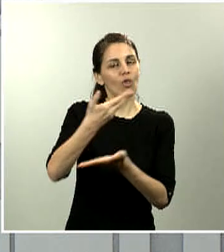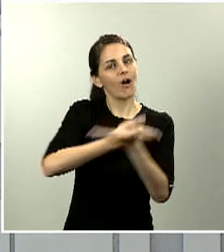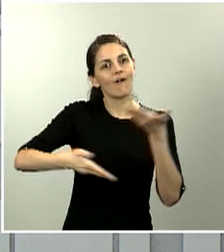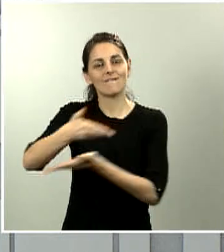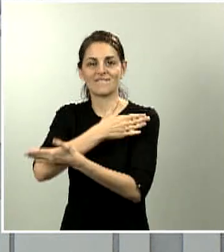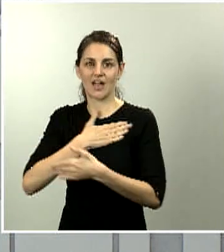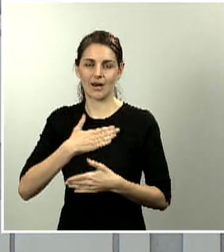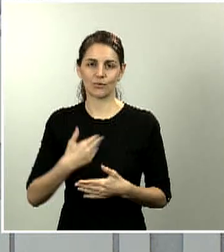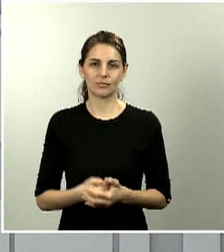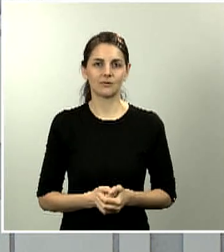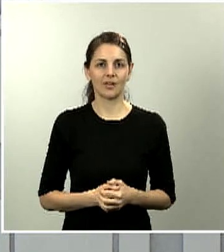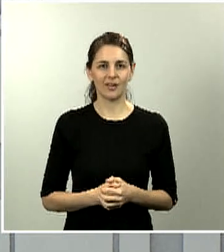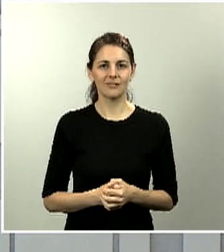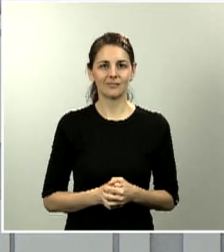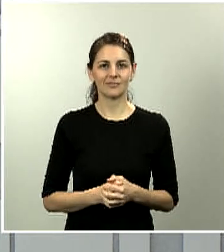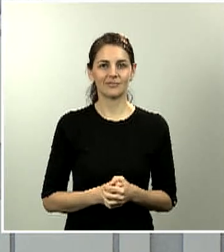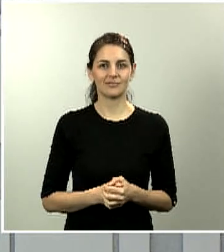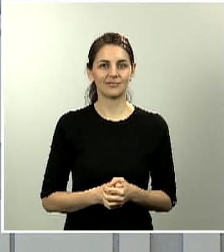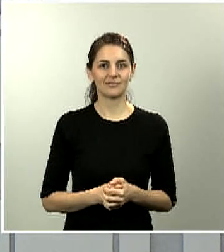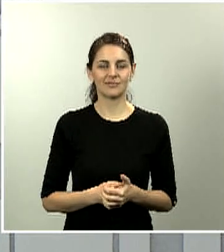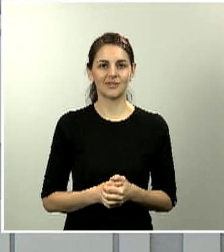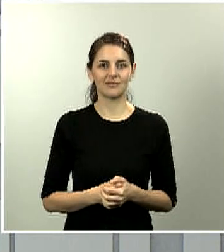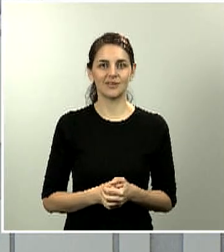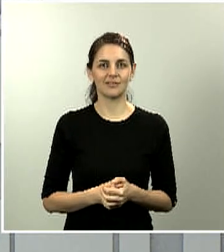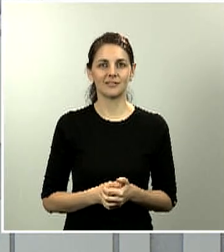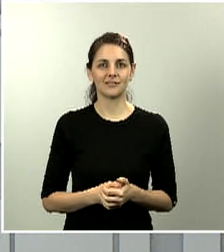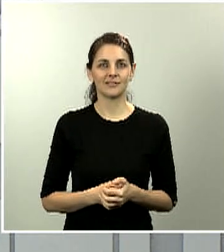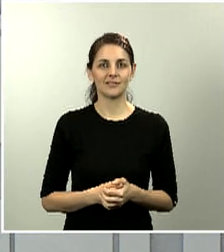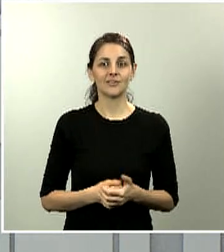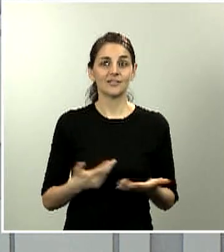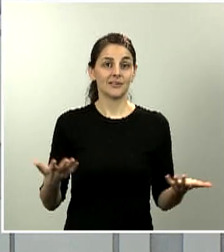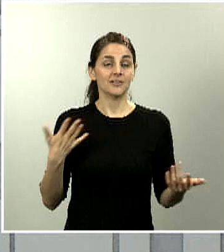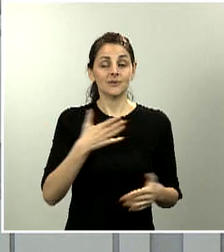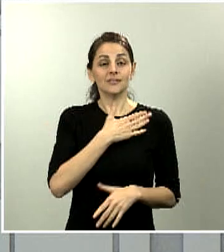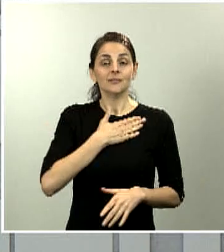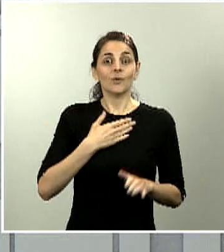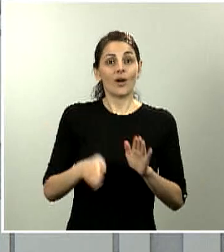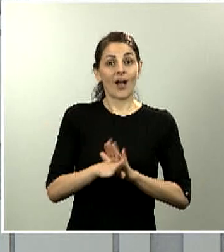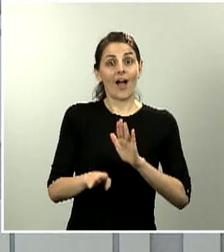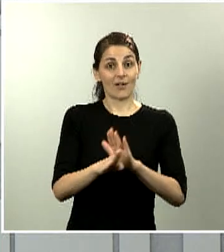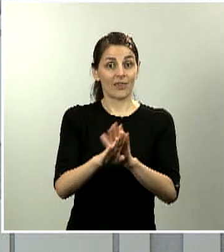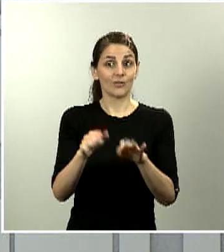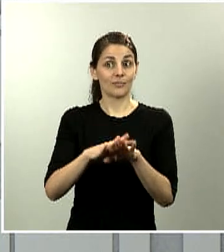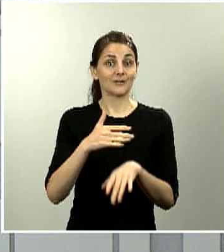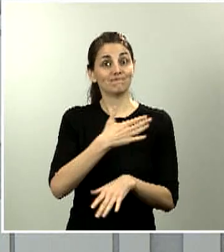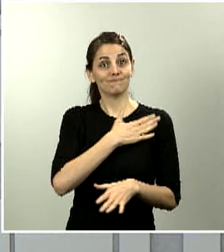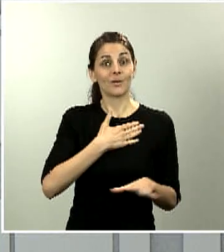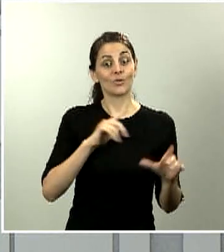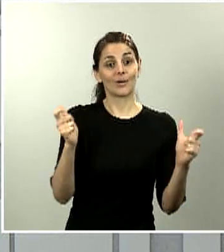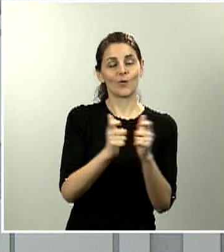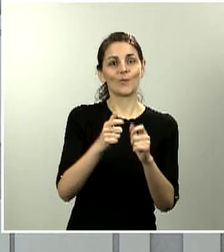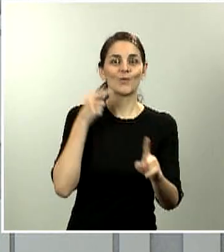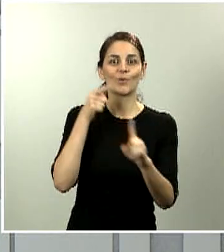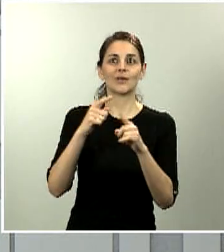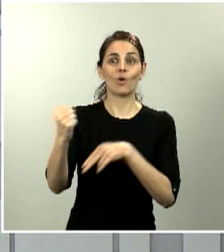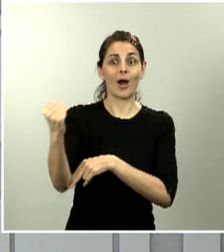Por tanto, seguimos avanzando y seguimos sumando apoyo a esta iniciativa. Saben que Vox y la